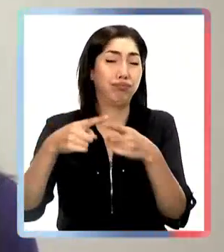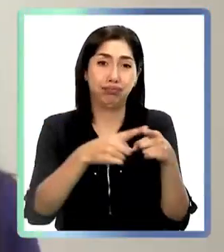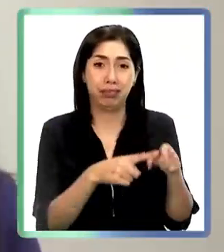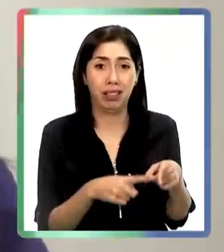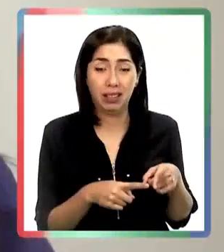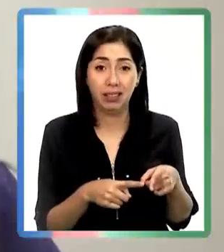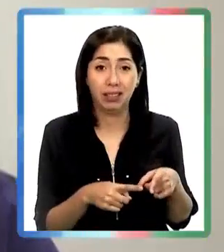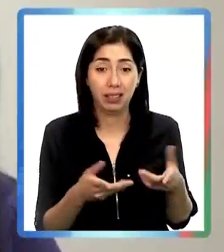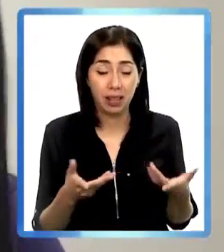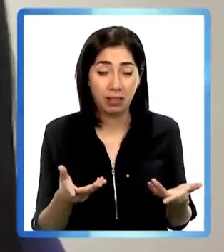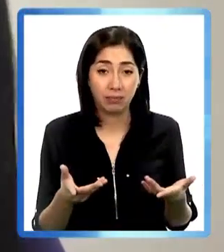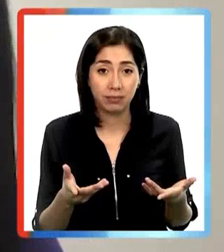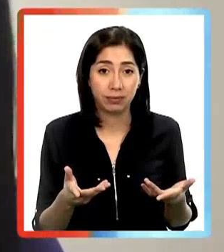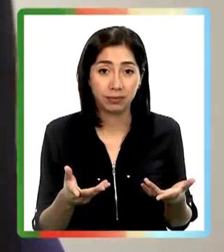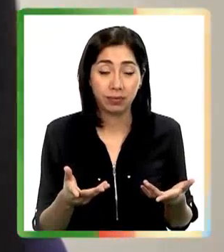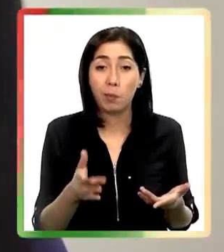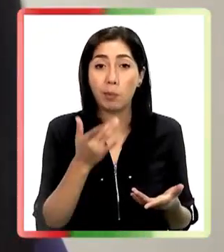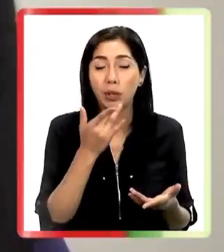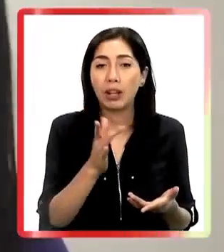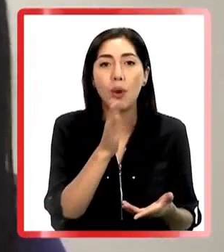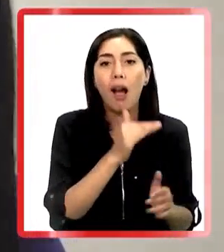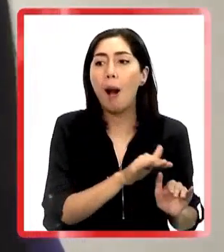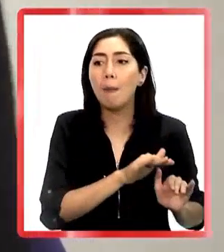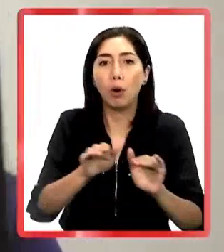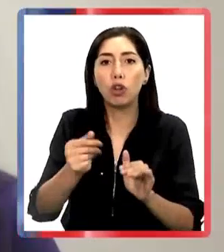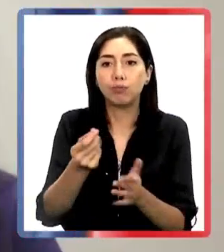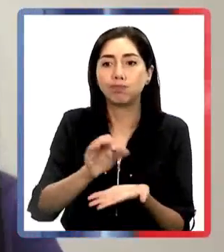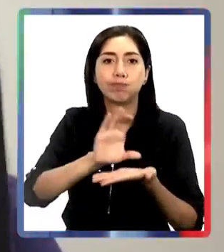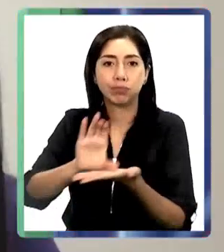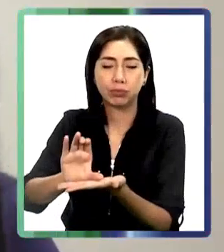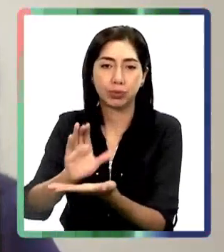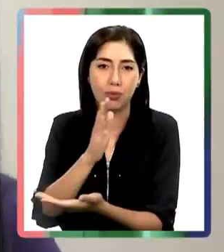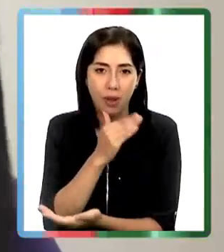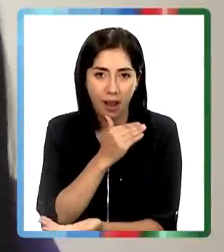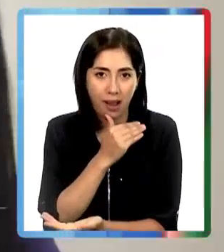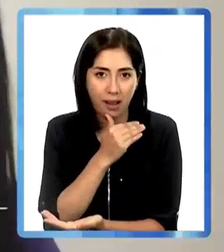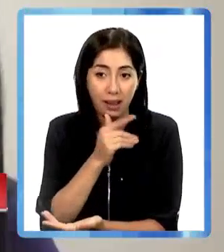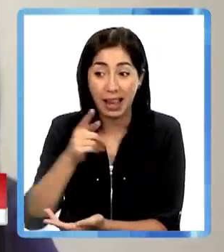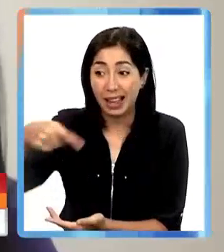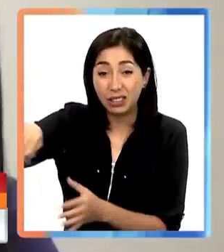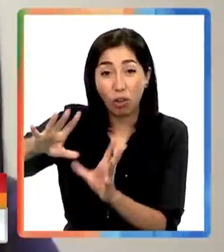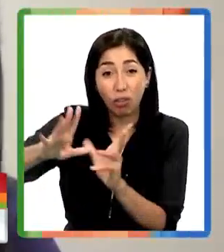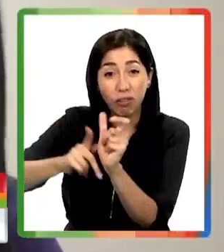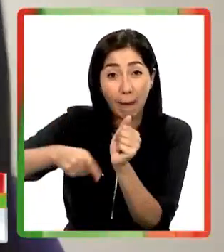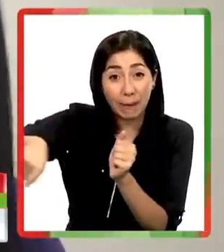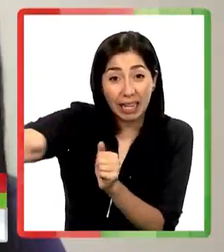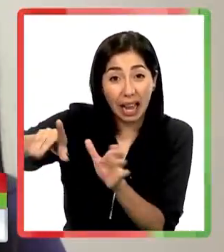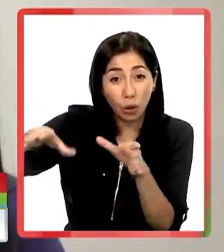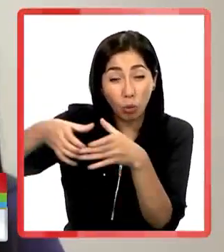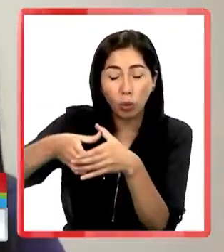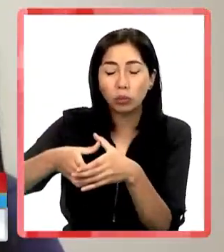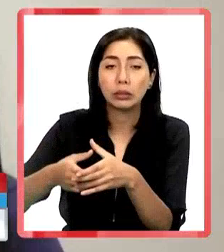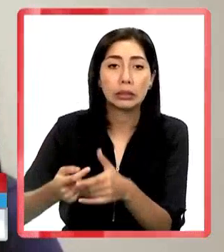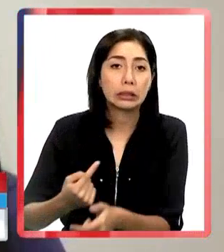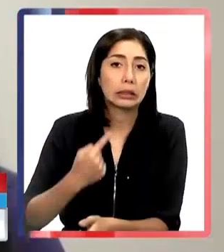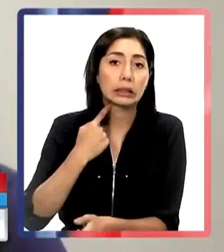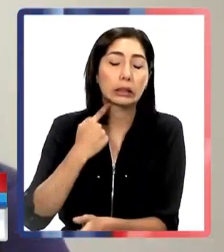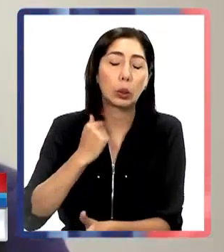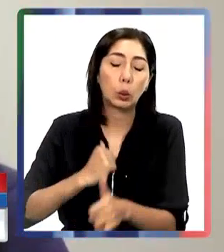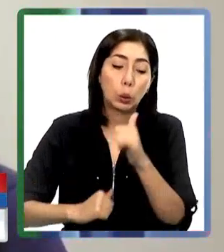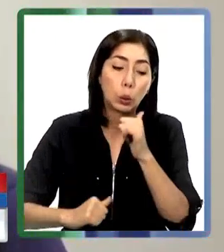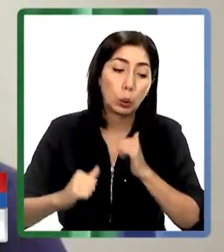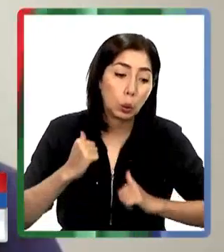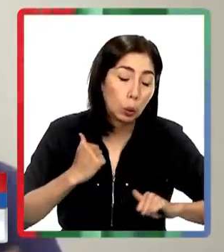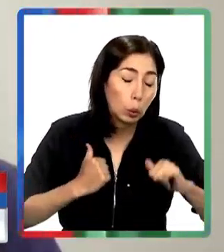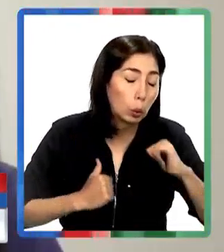no tienen ninguna posibilidad de tener una cobertura financiera y por lo tanto esas familias están condenadas a,